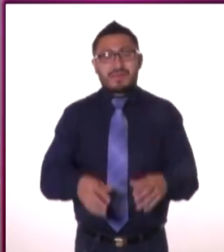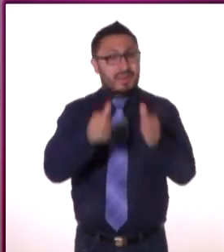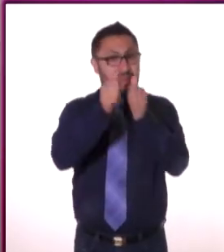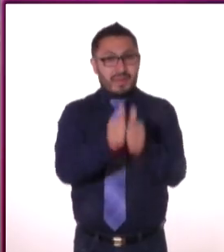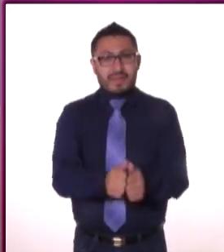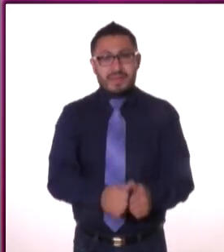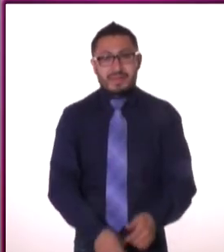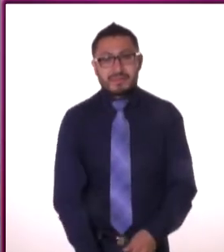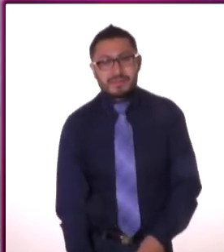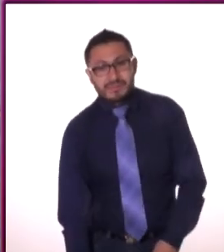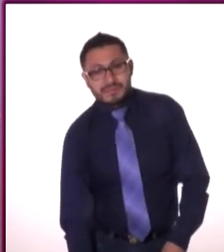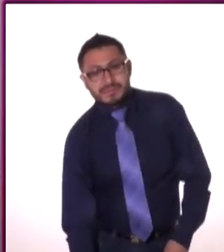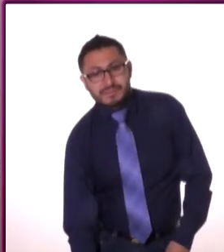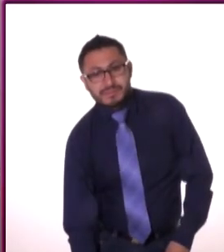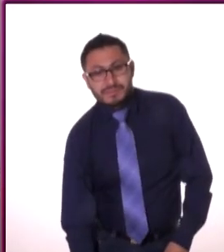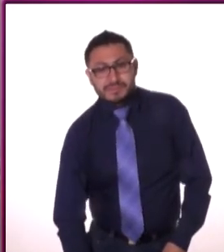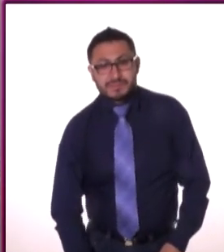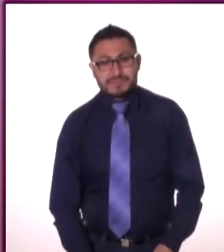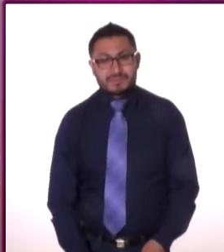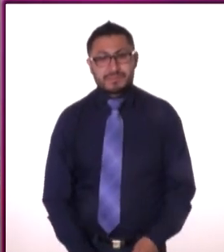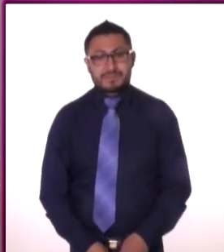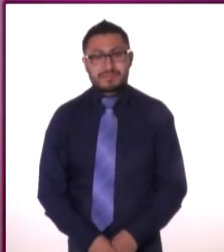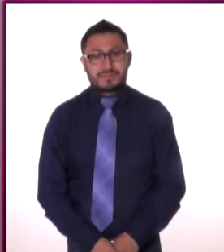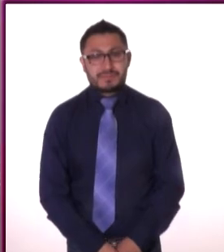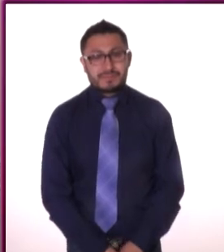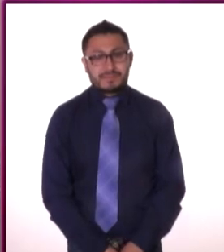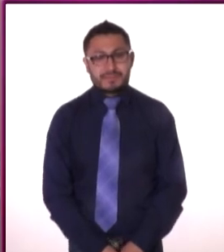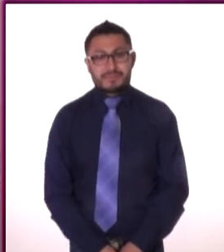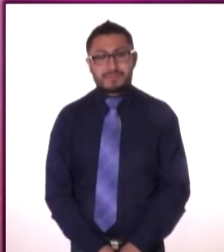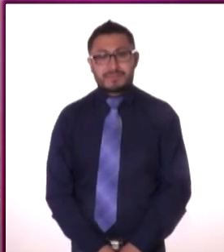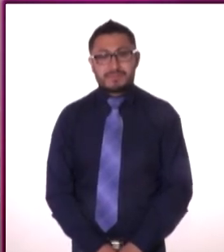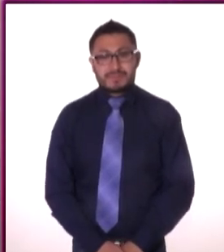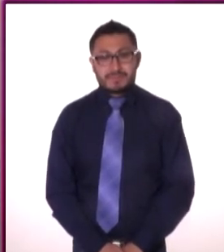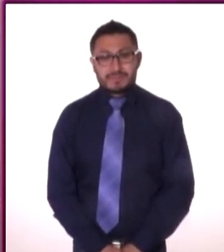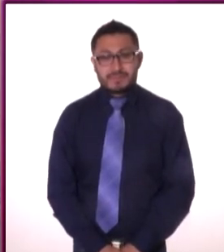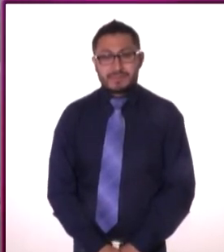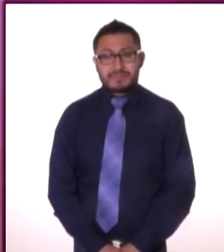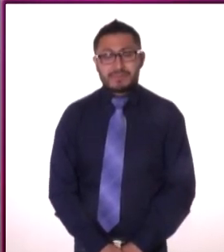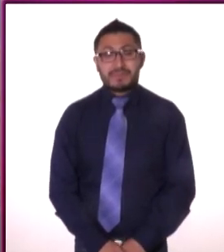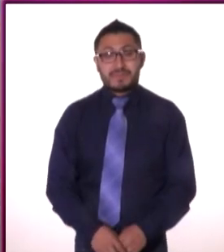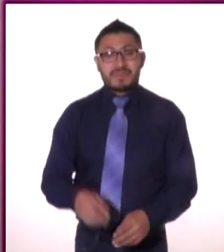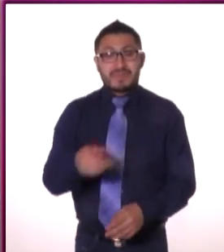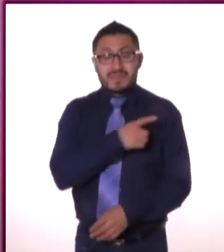Que corte y fuera.